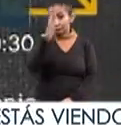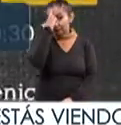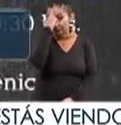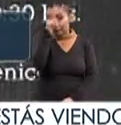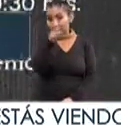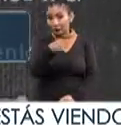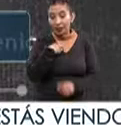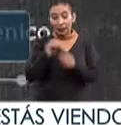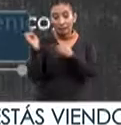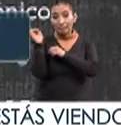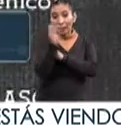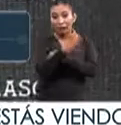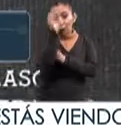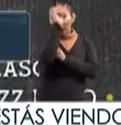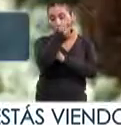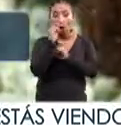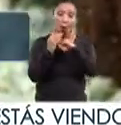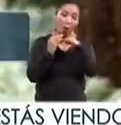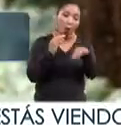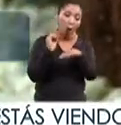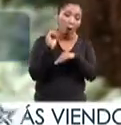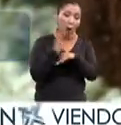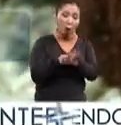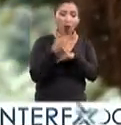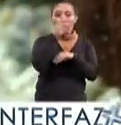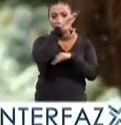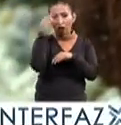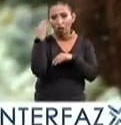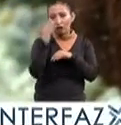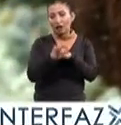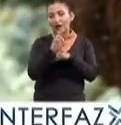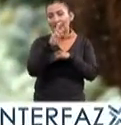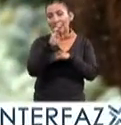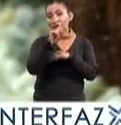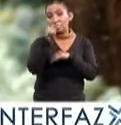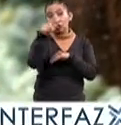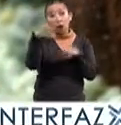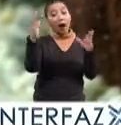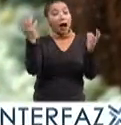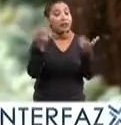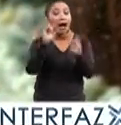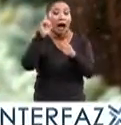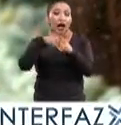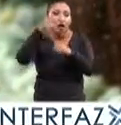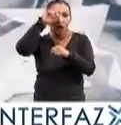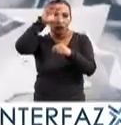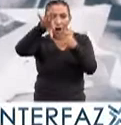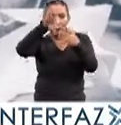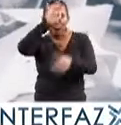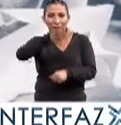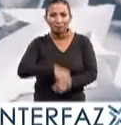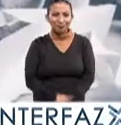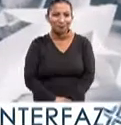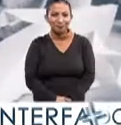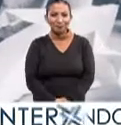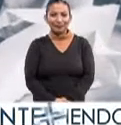Recuerda enviarnos tus comentarios y fotos a nuestras redes sociales si realizas alguna de estas recomendaciones.